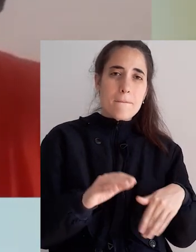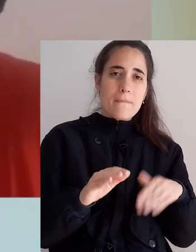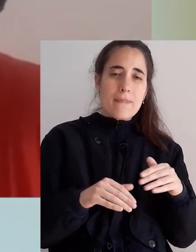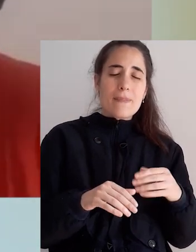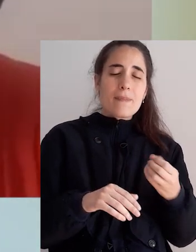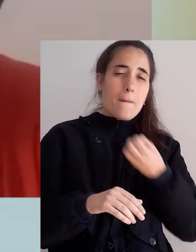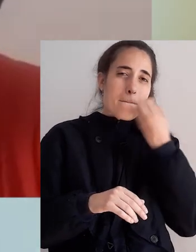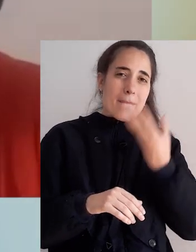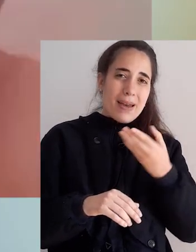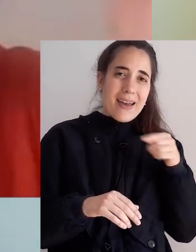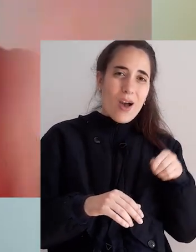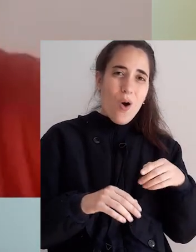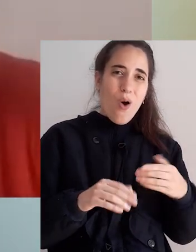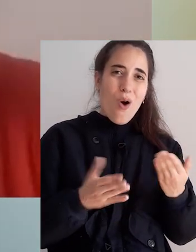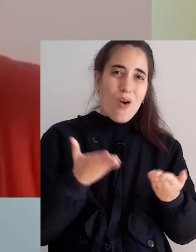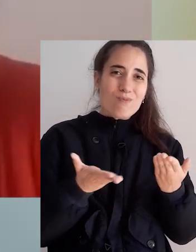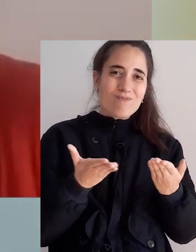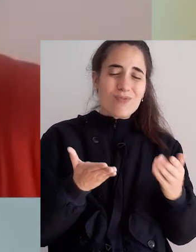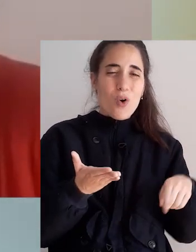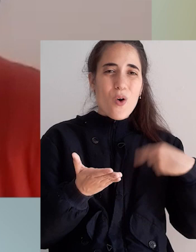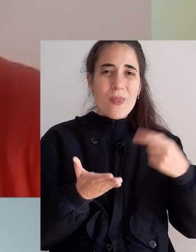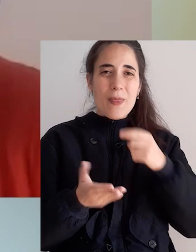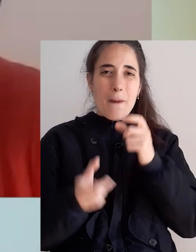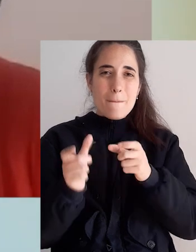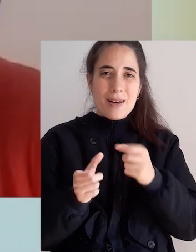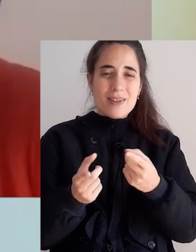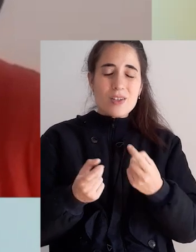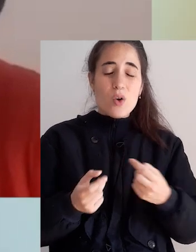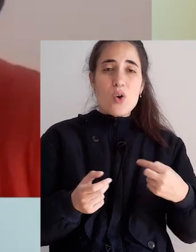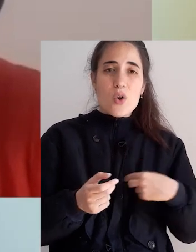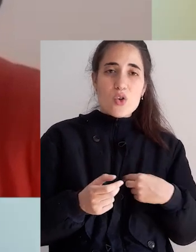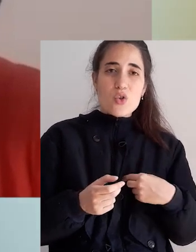el certificado único de discapacidad, pero no se cortó nada.